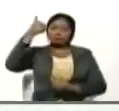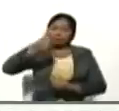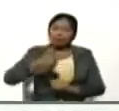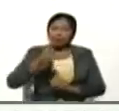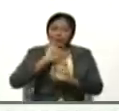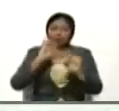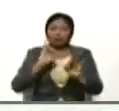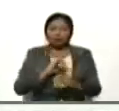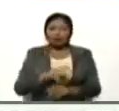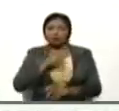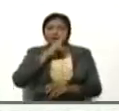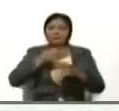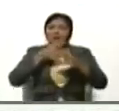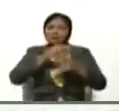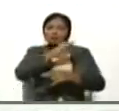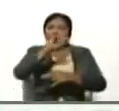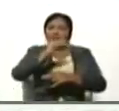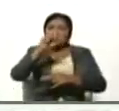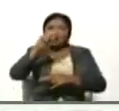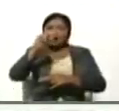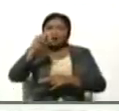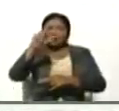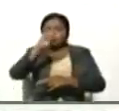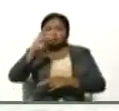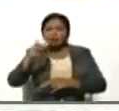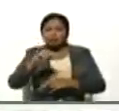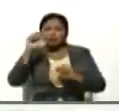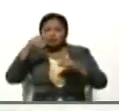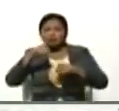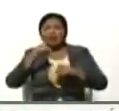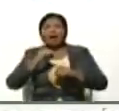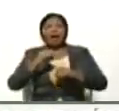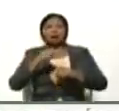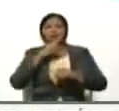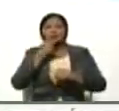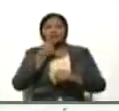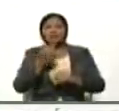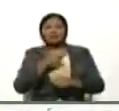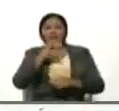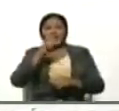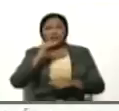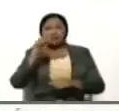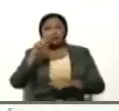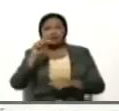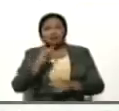¿no? Saraza. ¿Cómo que dicen de Saraza?